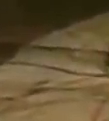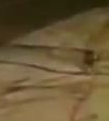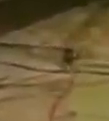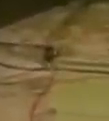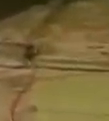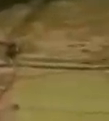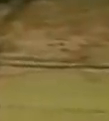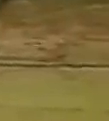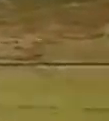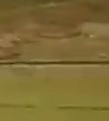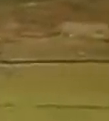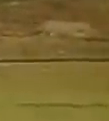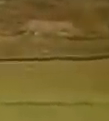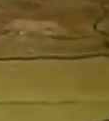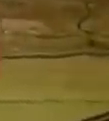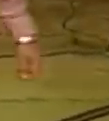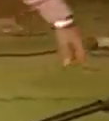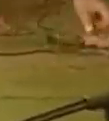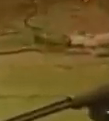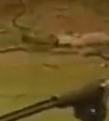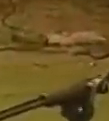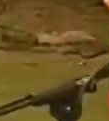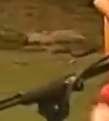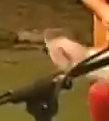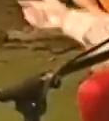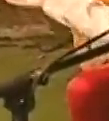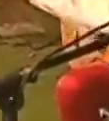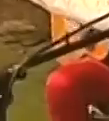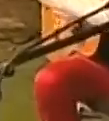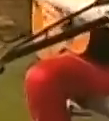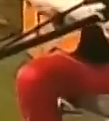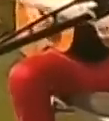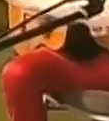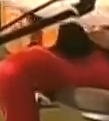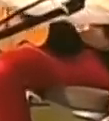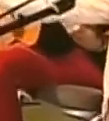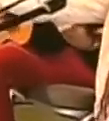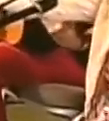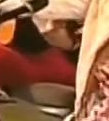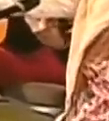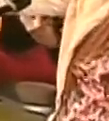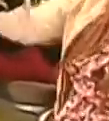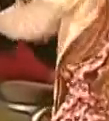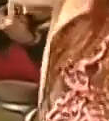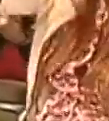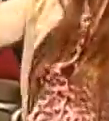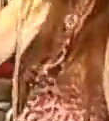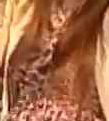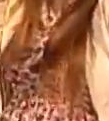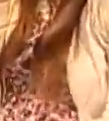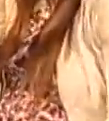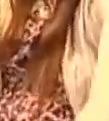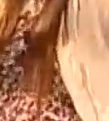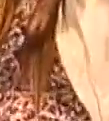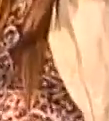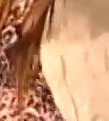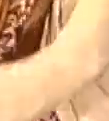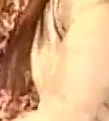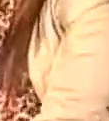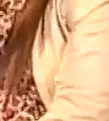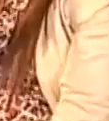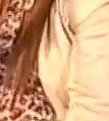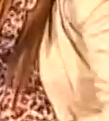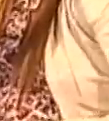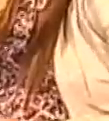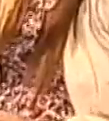de andar juntos. Es hermanos y el futuro, la alegría de andar juntos. Vámonos con las